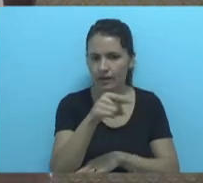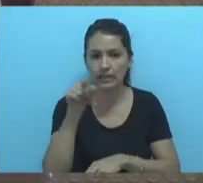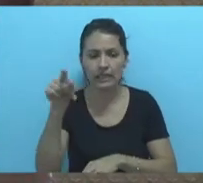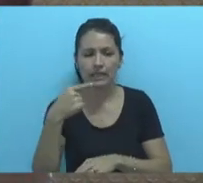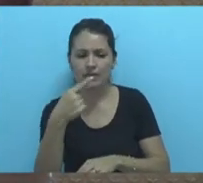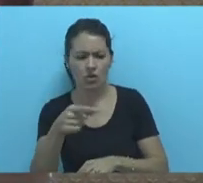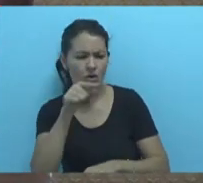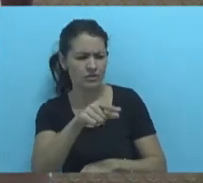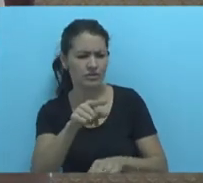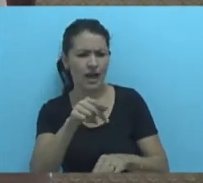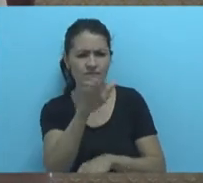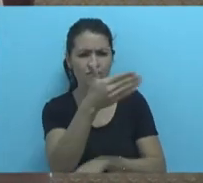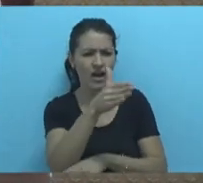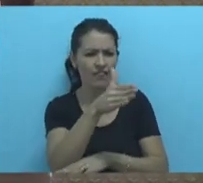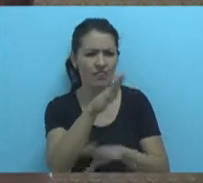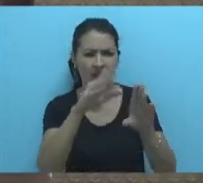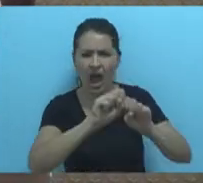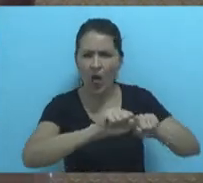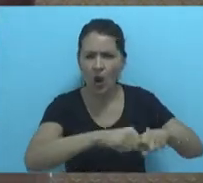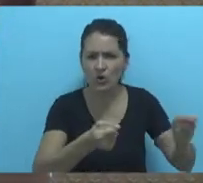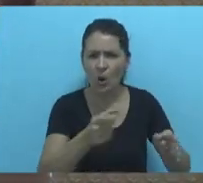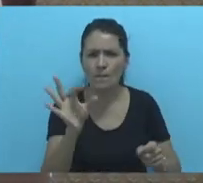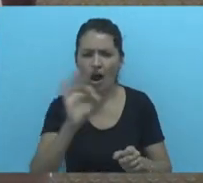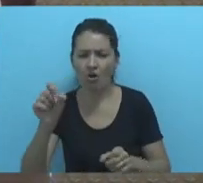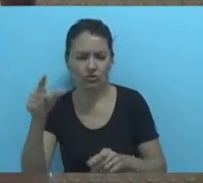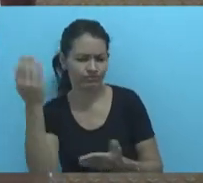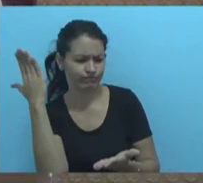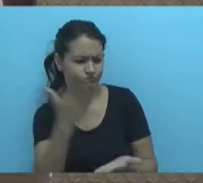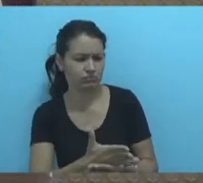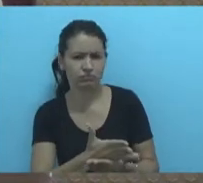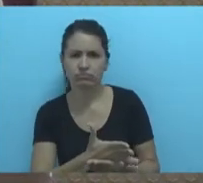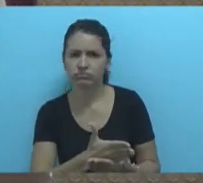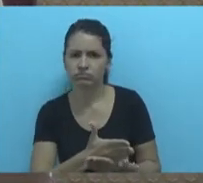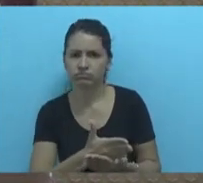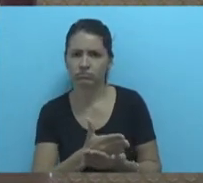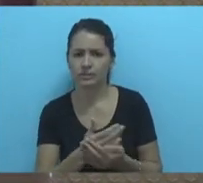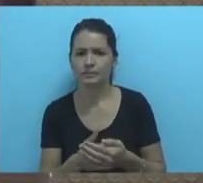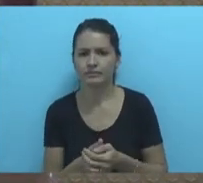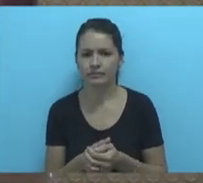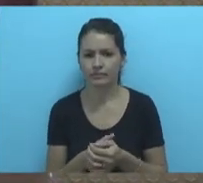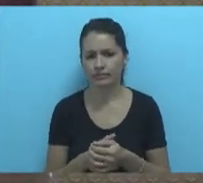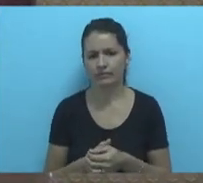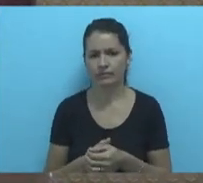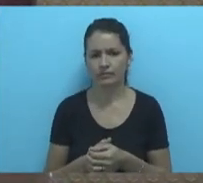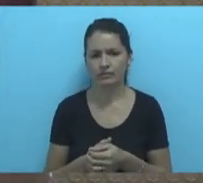diciéndole: deshágase de eso, si no aténgase a las consecuencias judiciales de semejante hecho de